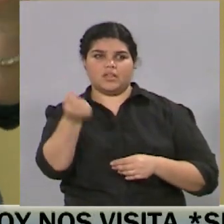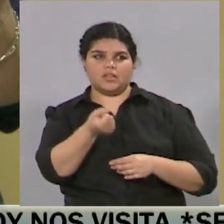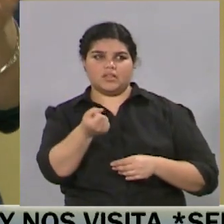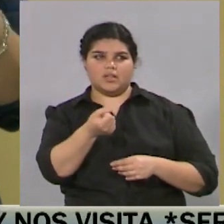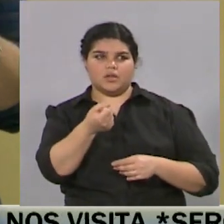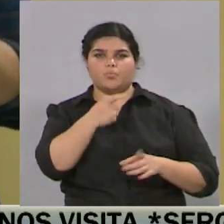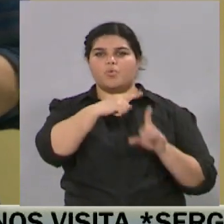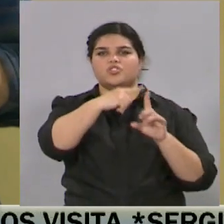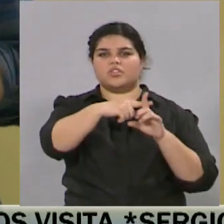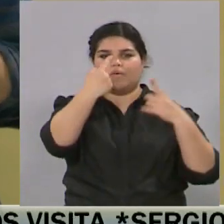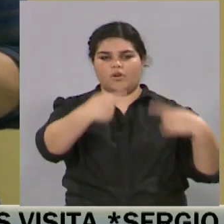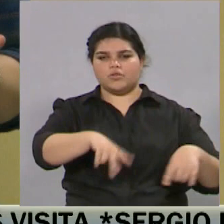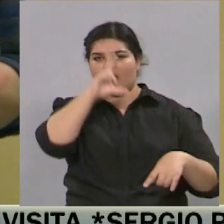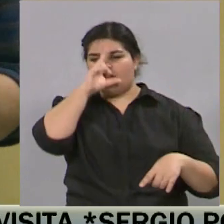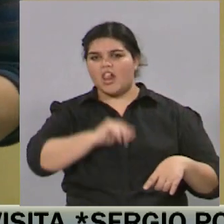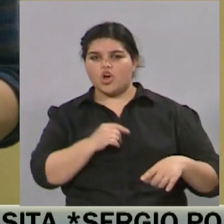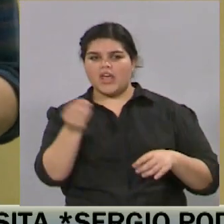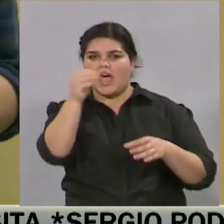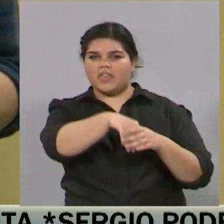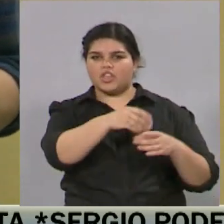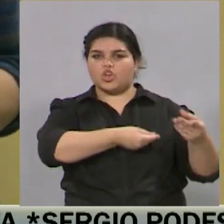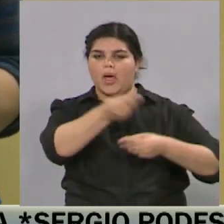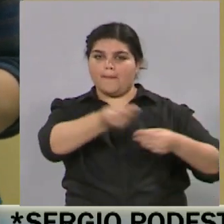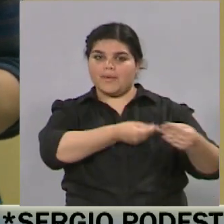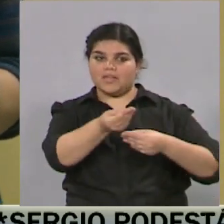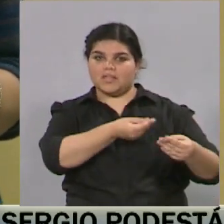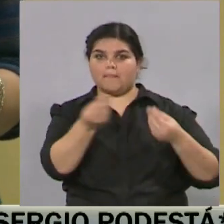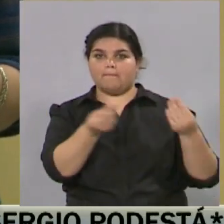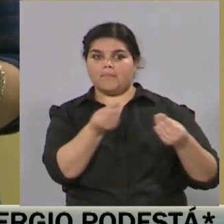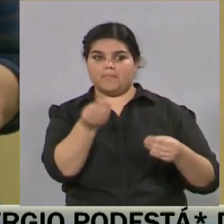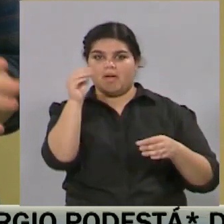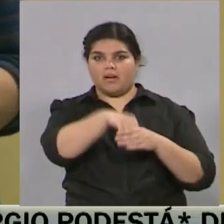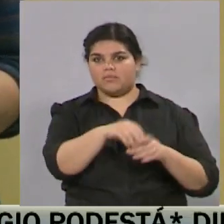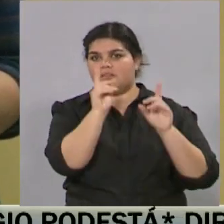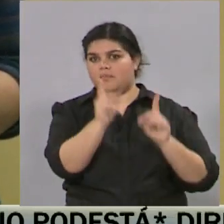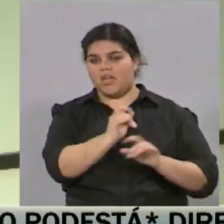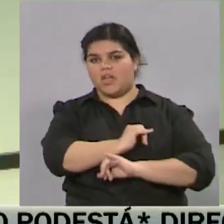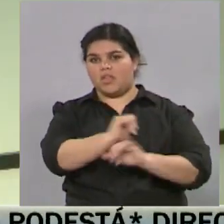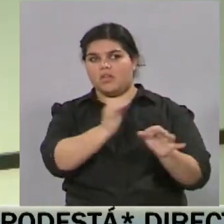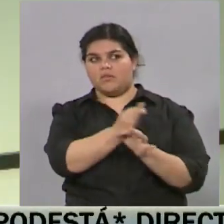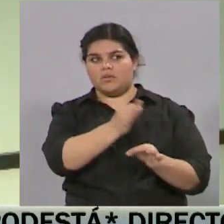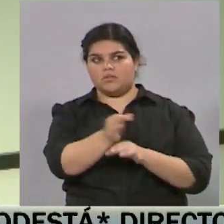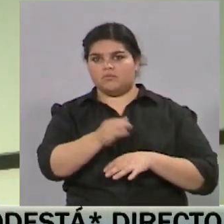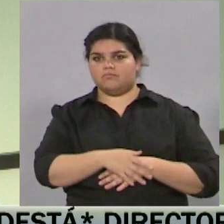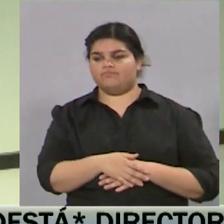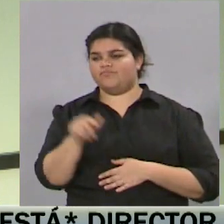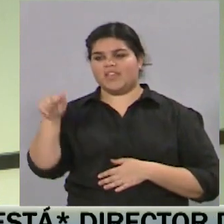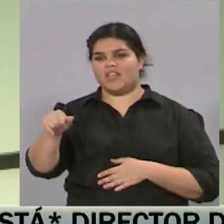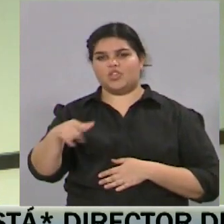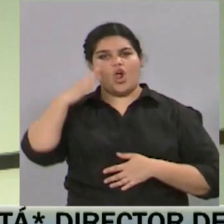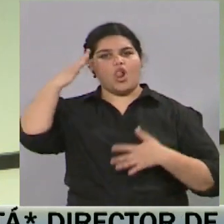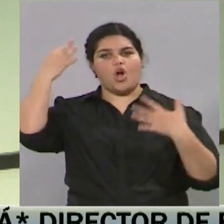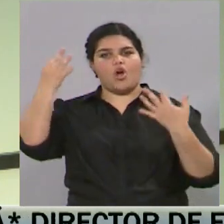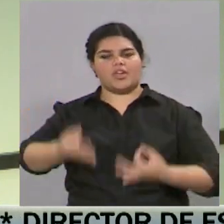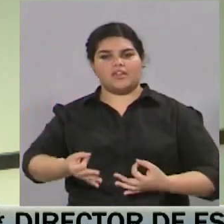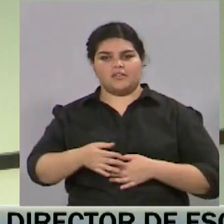dentro de visión, misión, valores que se plantean, plantearlo dentro de eso. Esto es lógica pura. A ver, yo tengo un